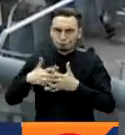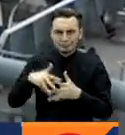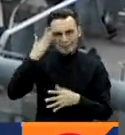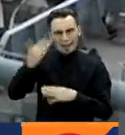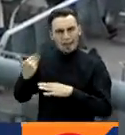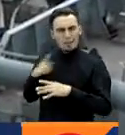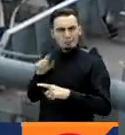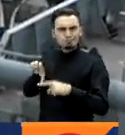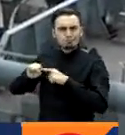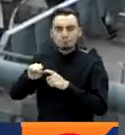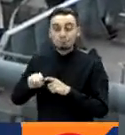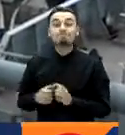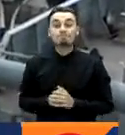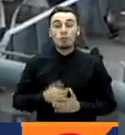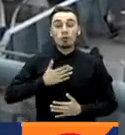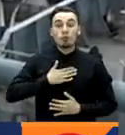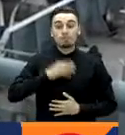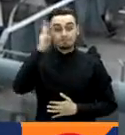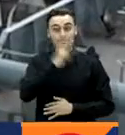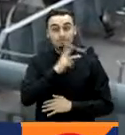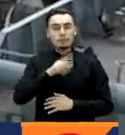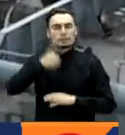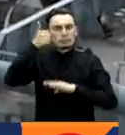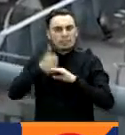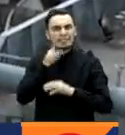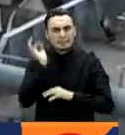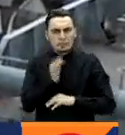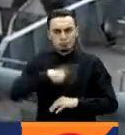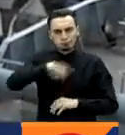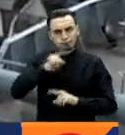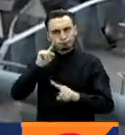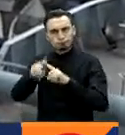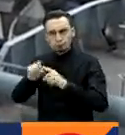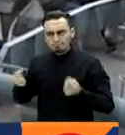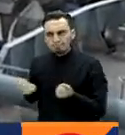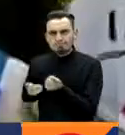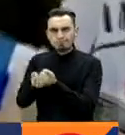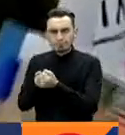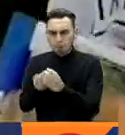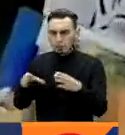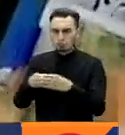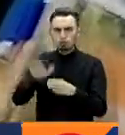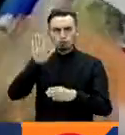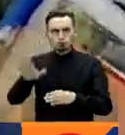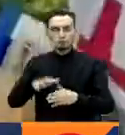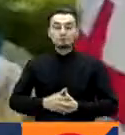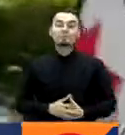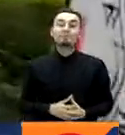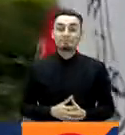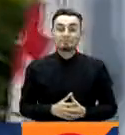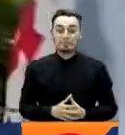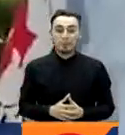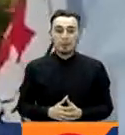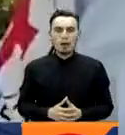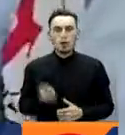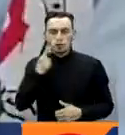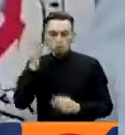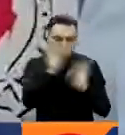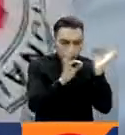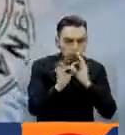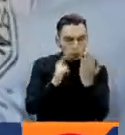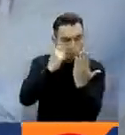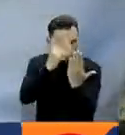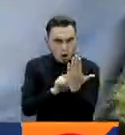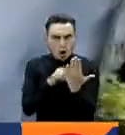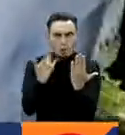post-secuestro. Nuestro Ejército Nacional, nuestras Fuerzas Armadas siempre están del lado de sus oficiales, de sus soldados. Luego de verificar el estado de salud del